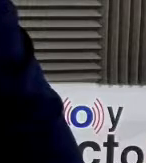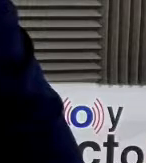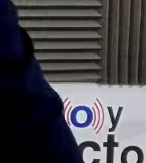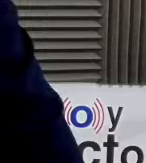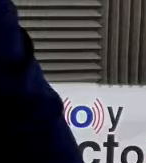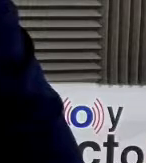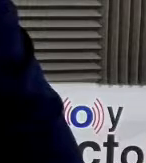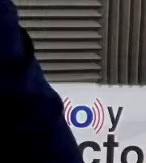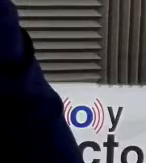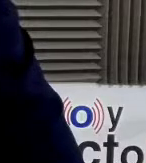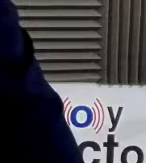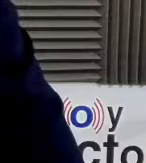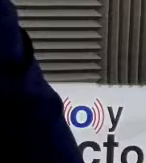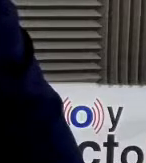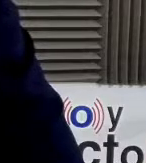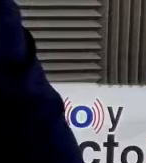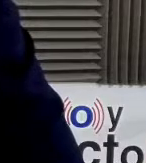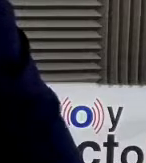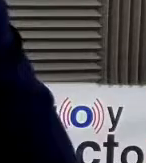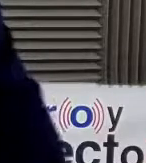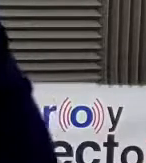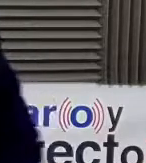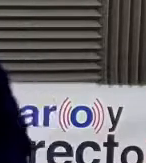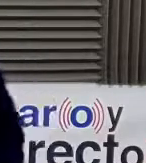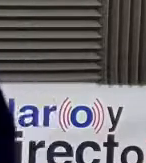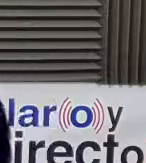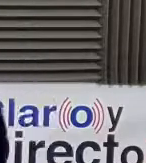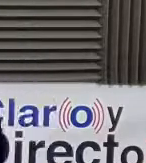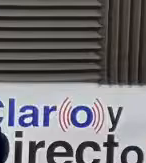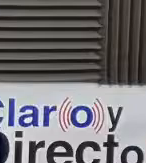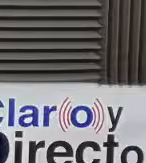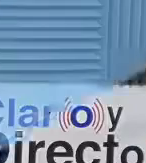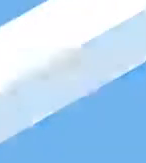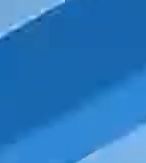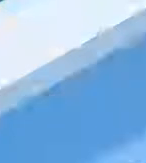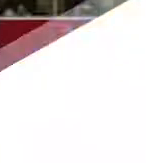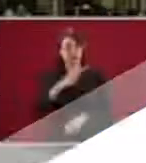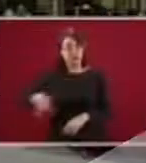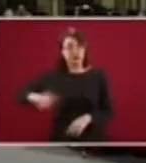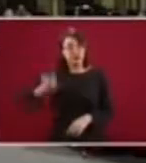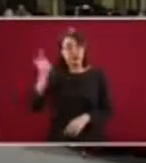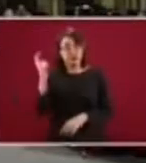una estrategia diferente vamos a escuchar lo que dijo el presidente esta mañana